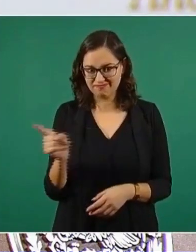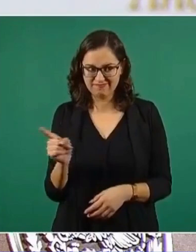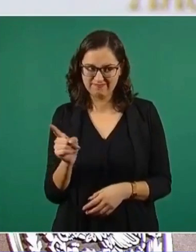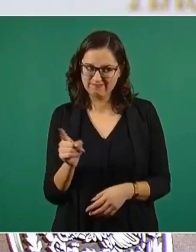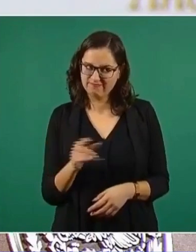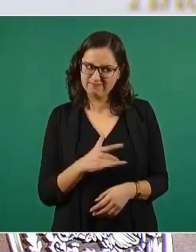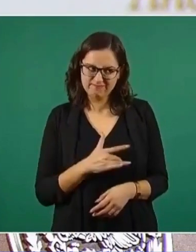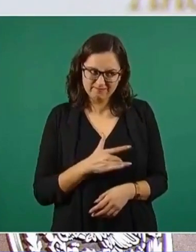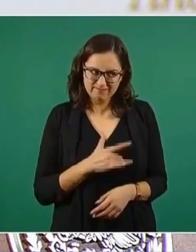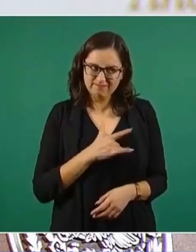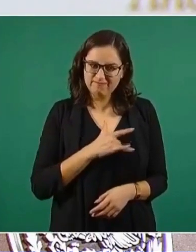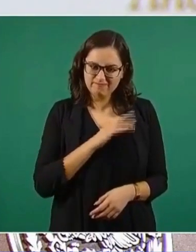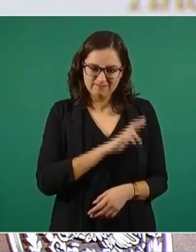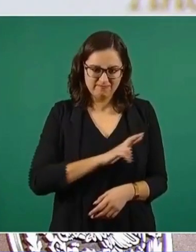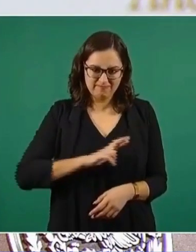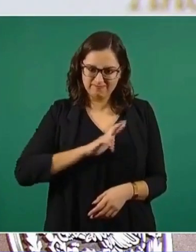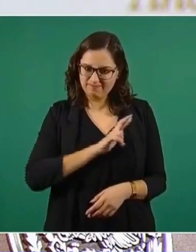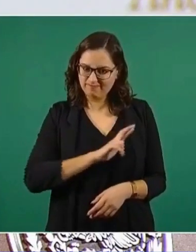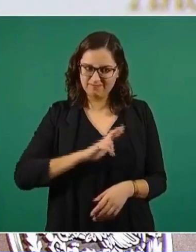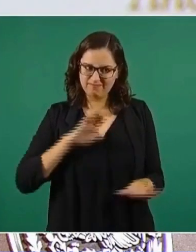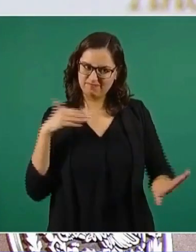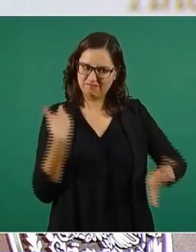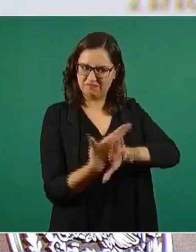porque fue a poner orden,